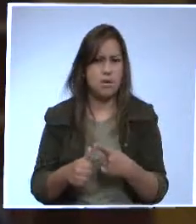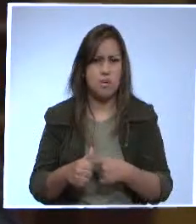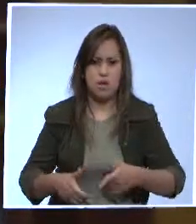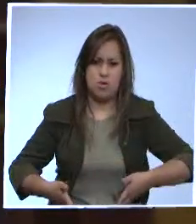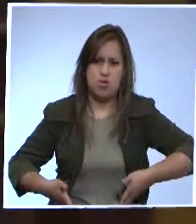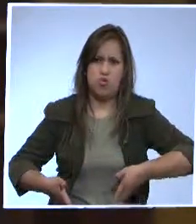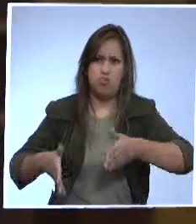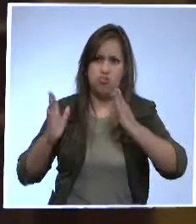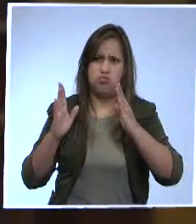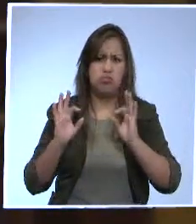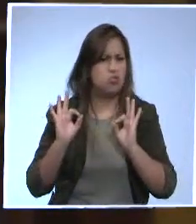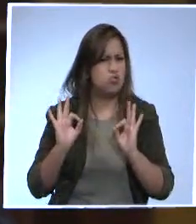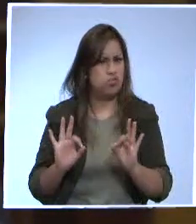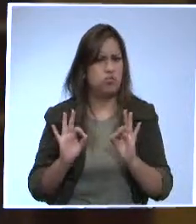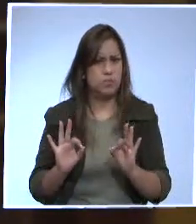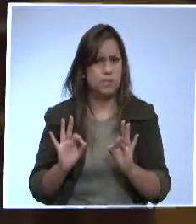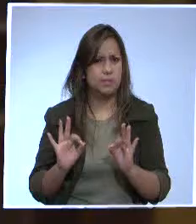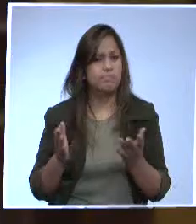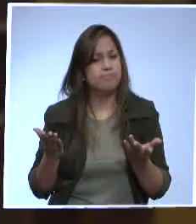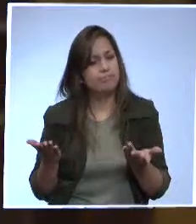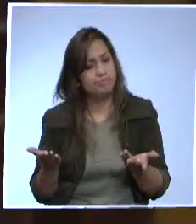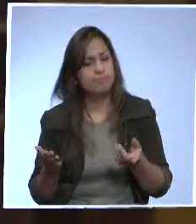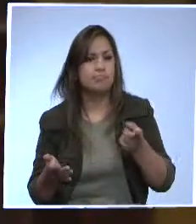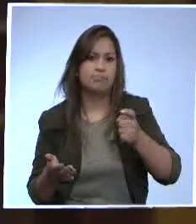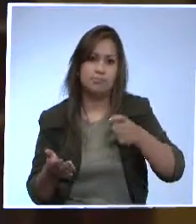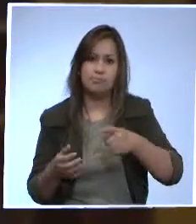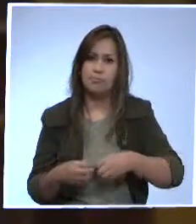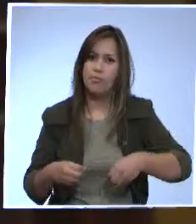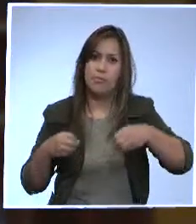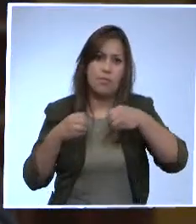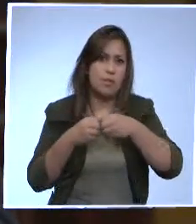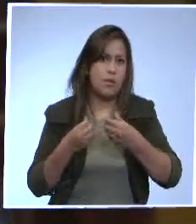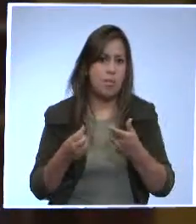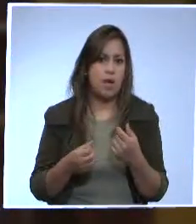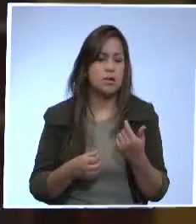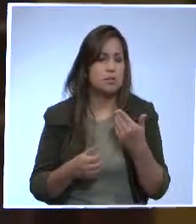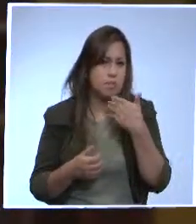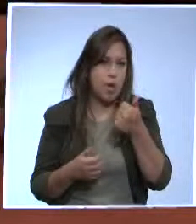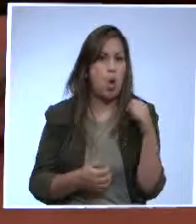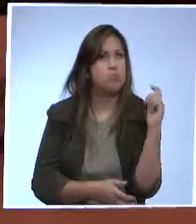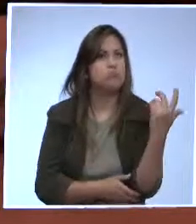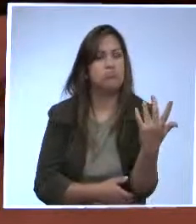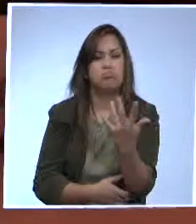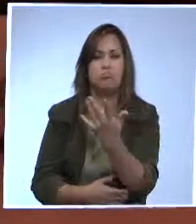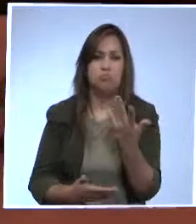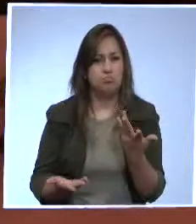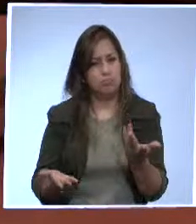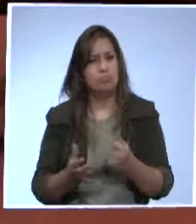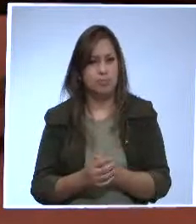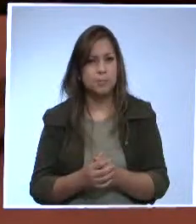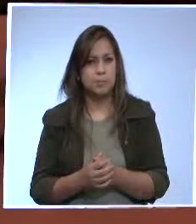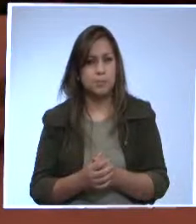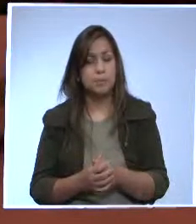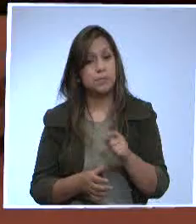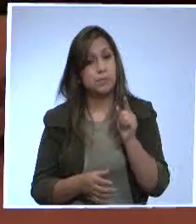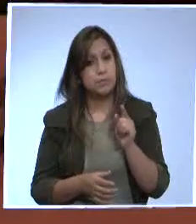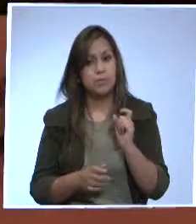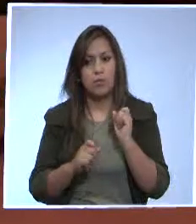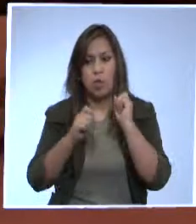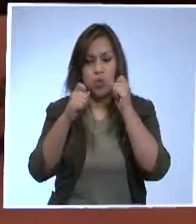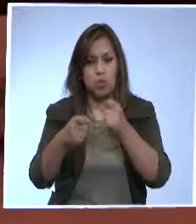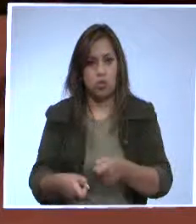gobierno de primer orden entonces que mejor aún si es que se lo puede mejorar de esta forma usted está señalando que es una donación de